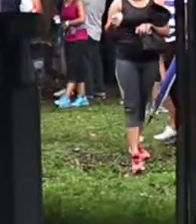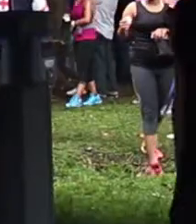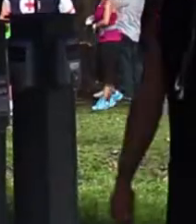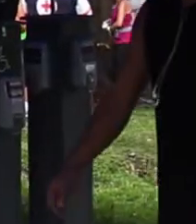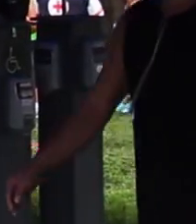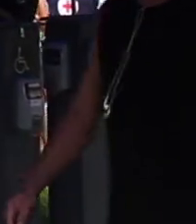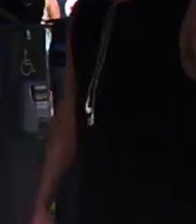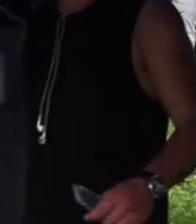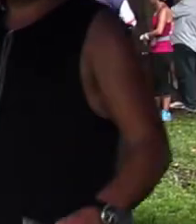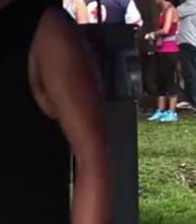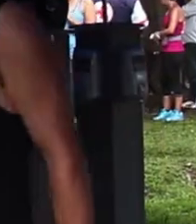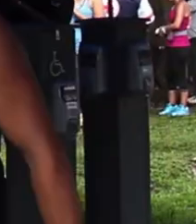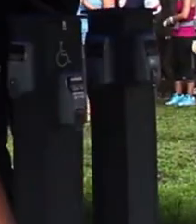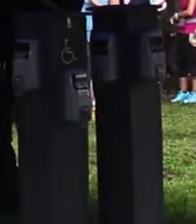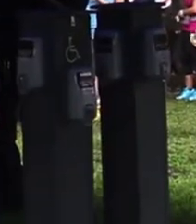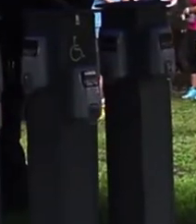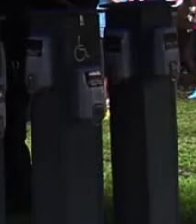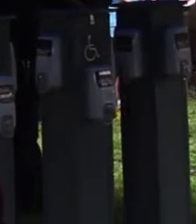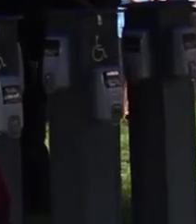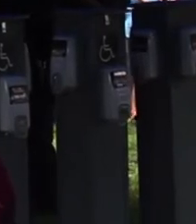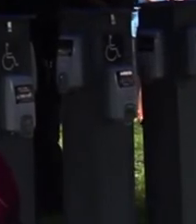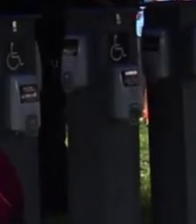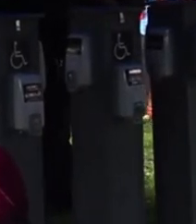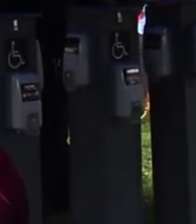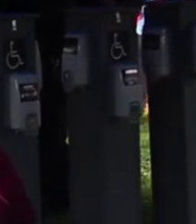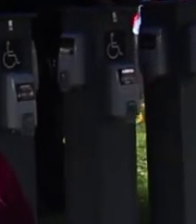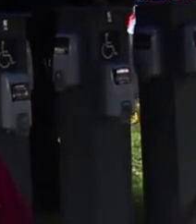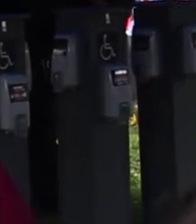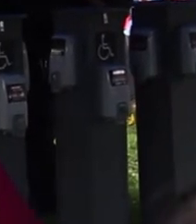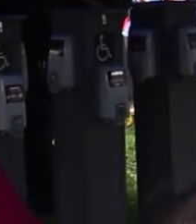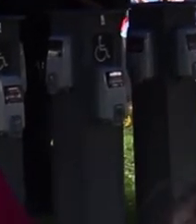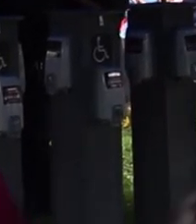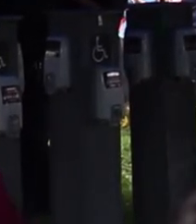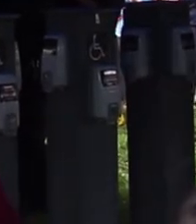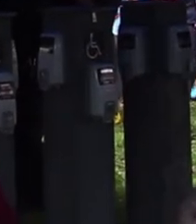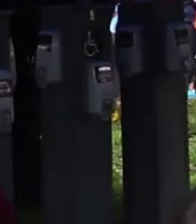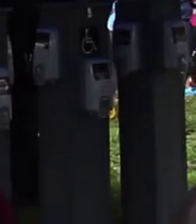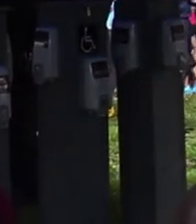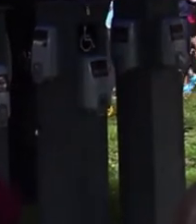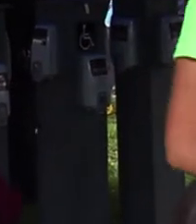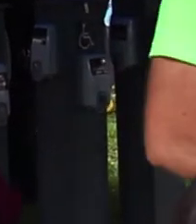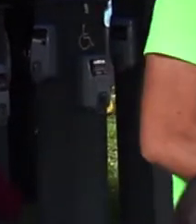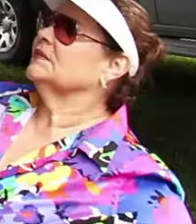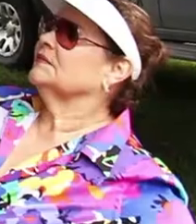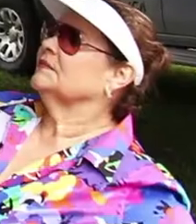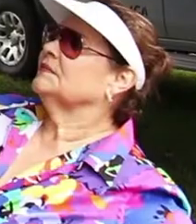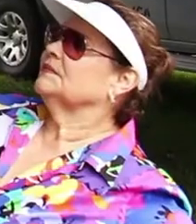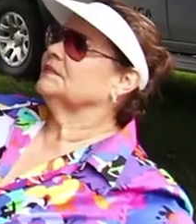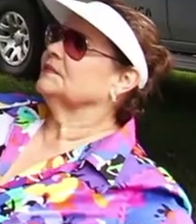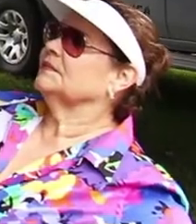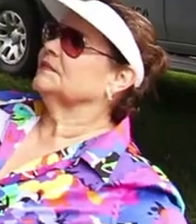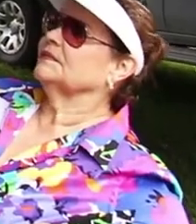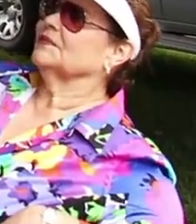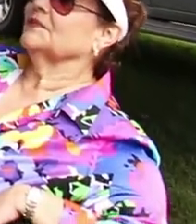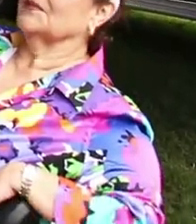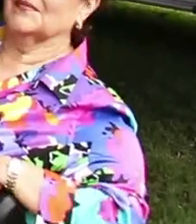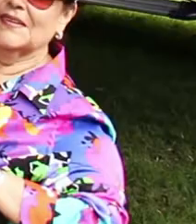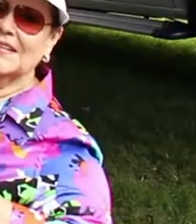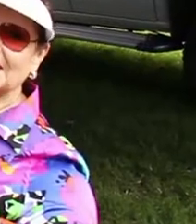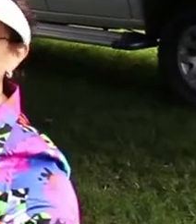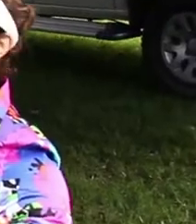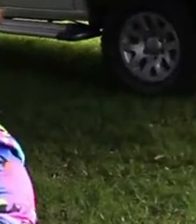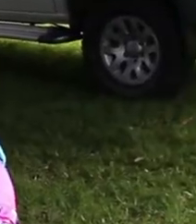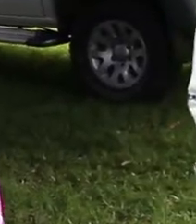La verdad que he visto el sacrificio y he visto las cosas que hay que hacer, pero en realidad vale la pena. Estamos